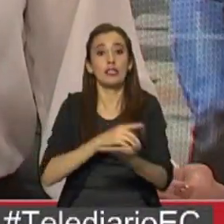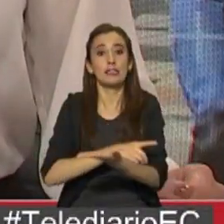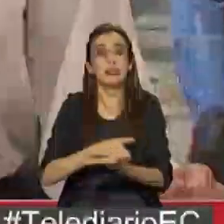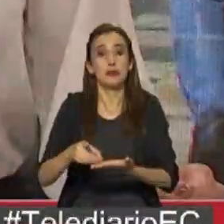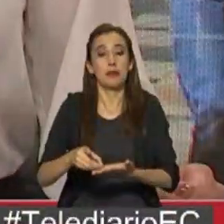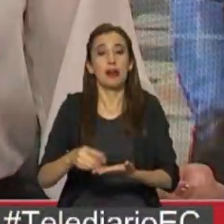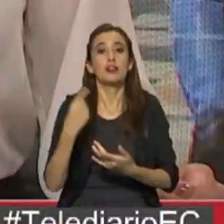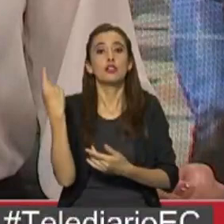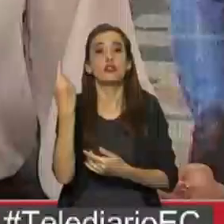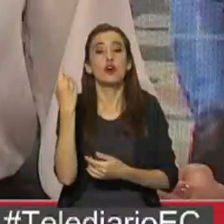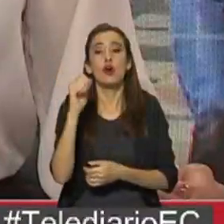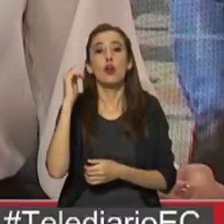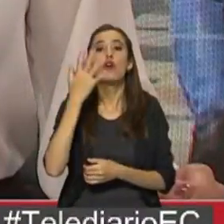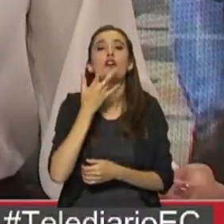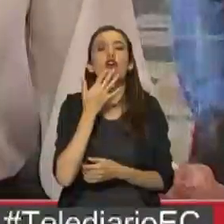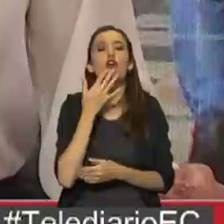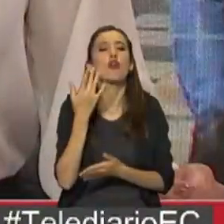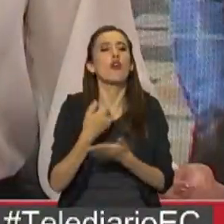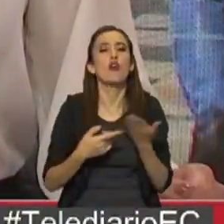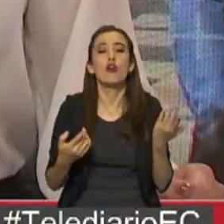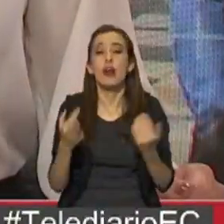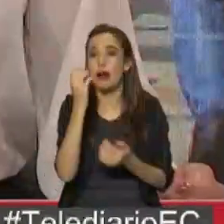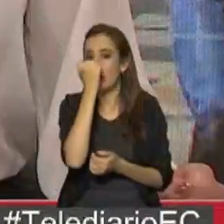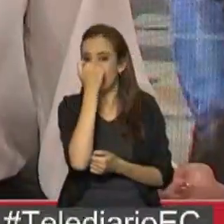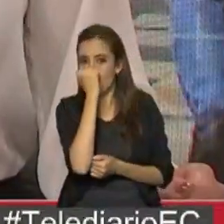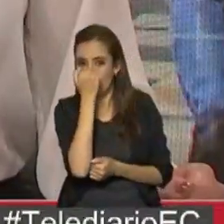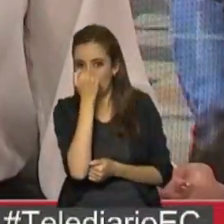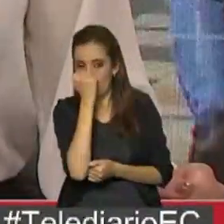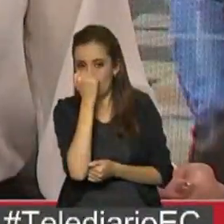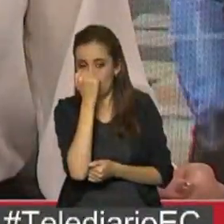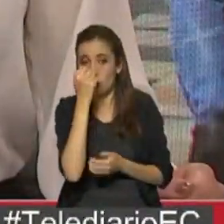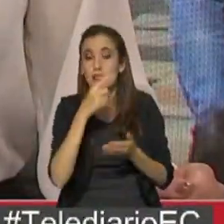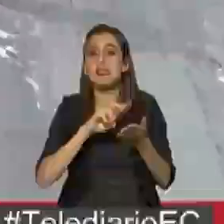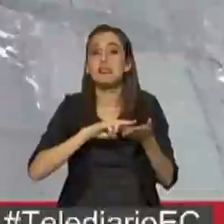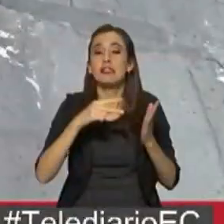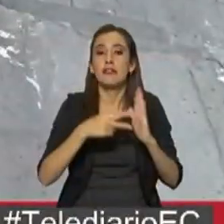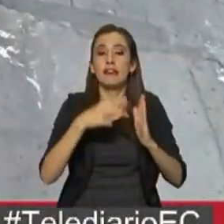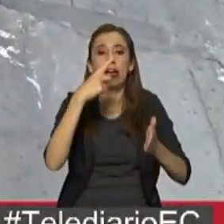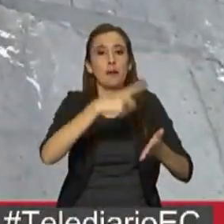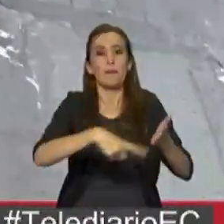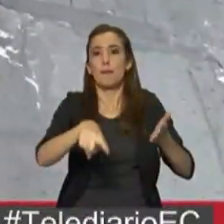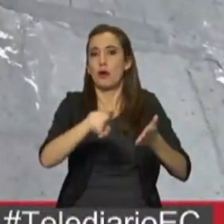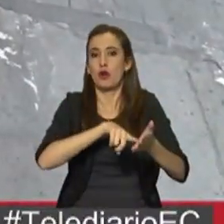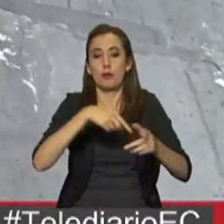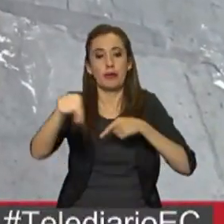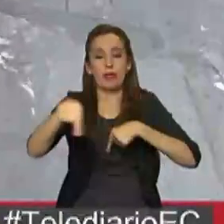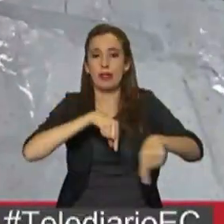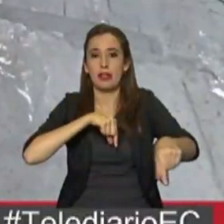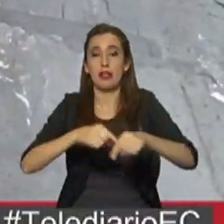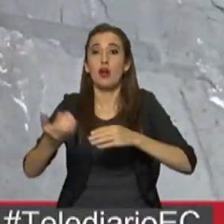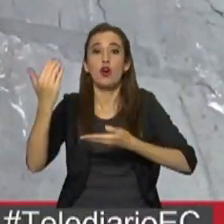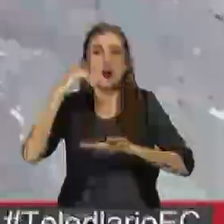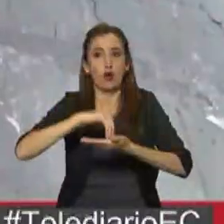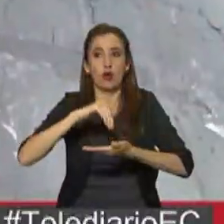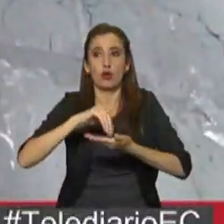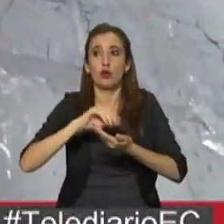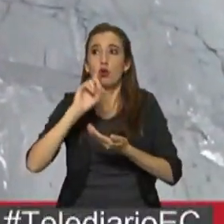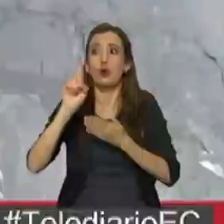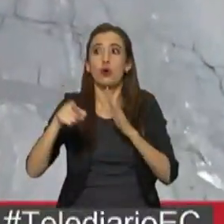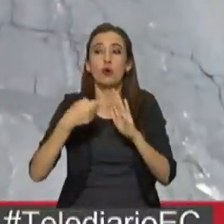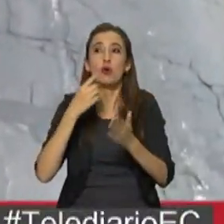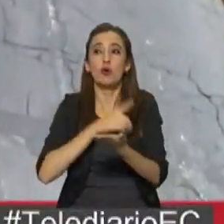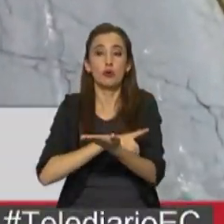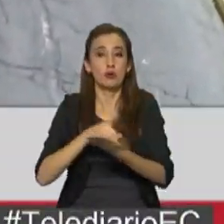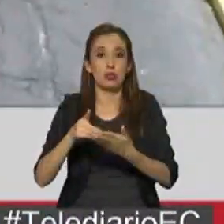ecuador se encuentra bajo el color rojo es decir con restricción de la circulación una semana más de confinamiento y ecuador comenzó